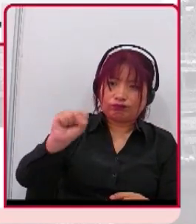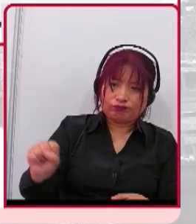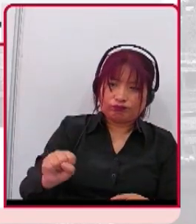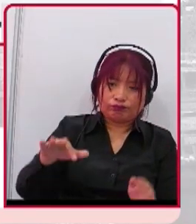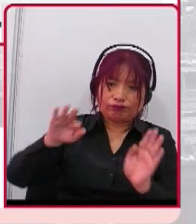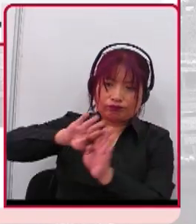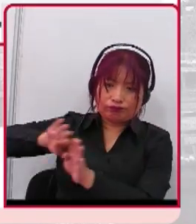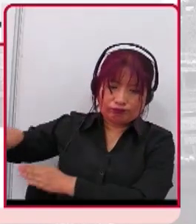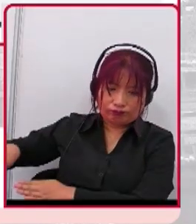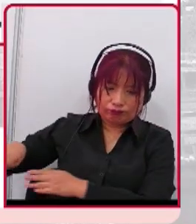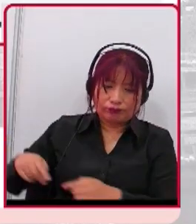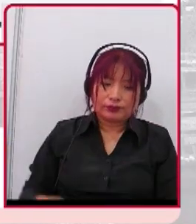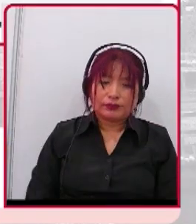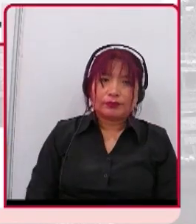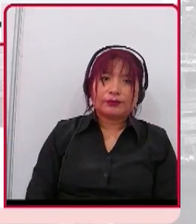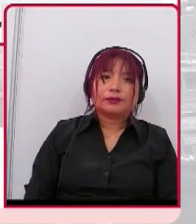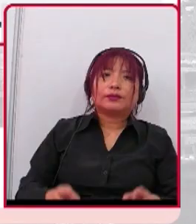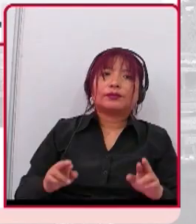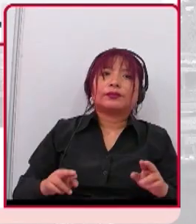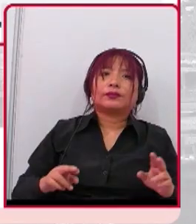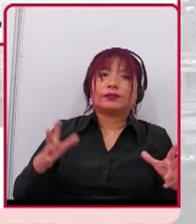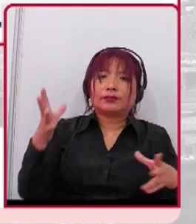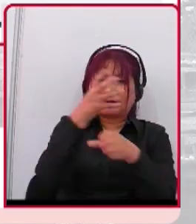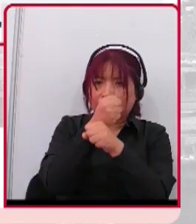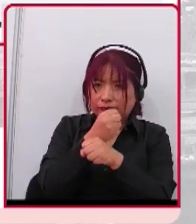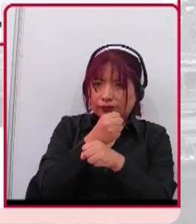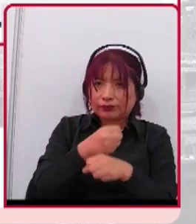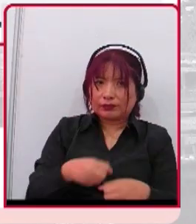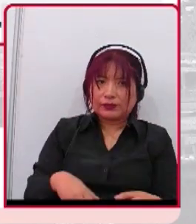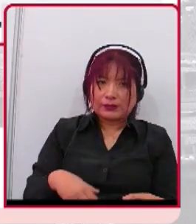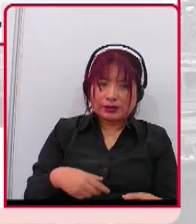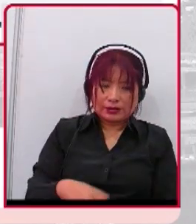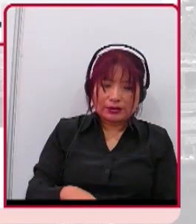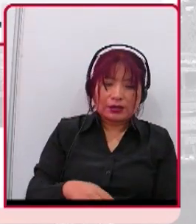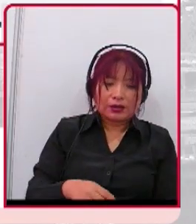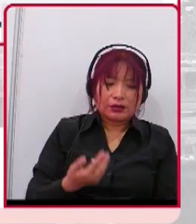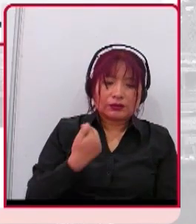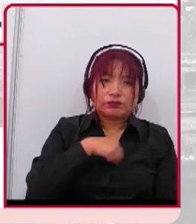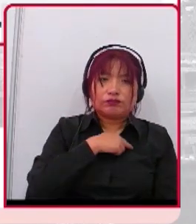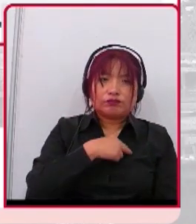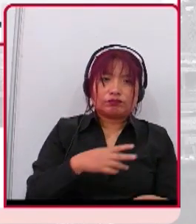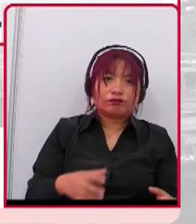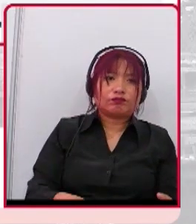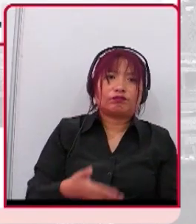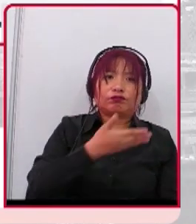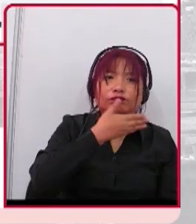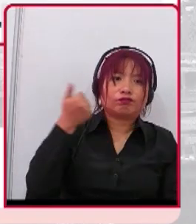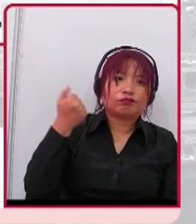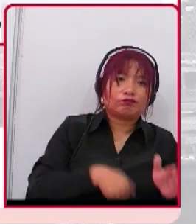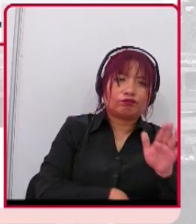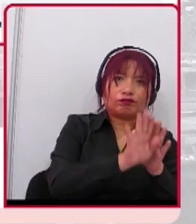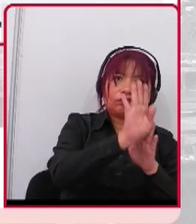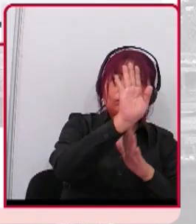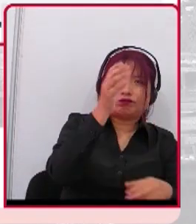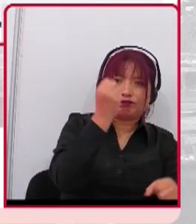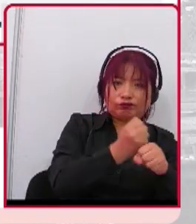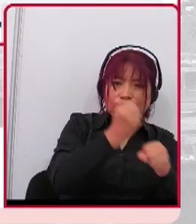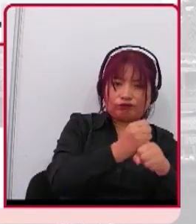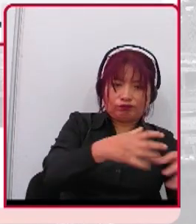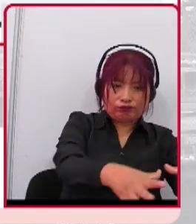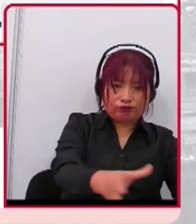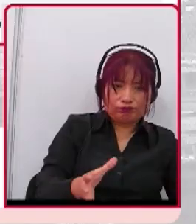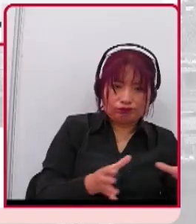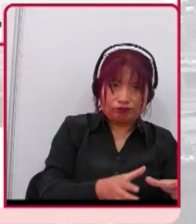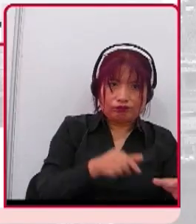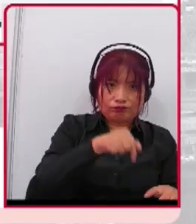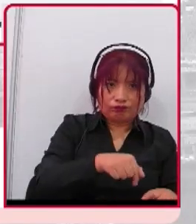Como conclusiones, lo que hemos obtenido es una optimización exitosa. Hemos podido demostrar que sin